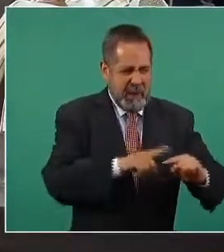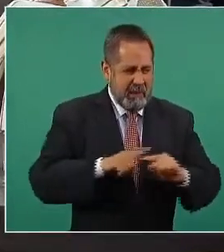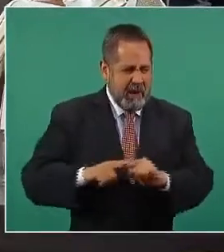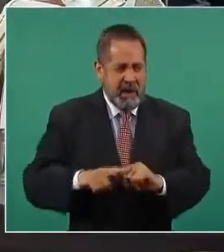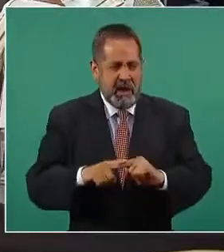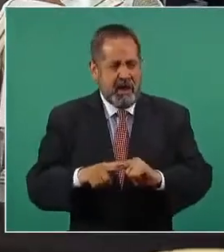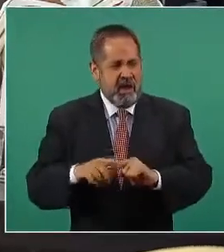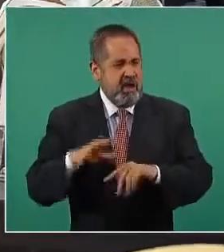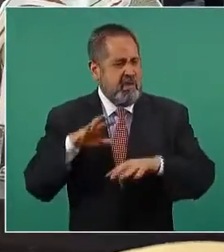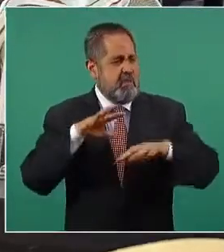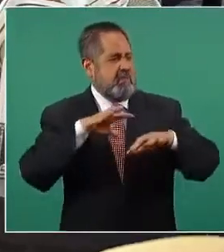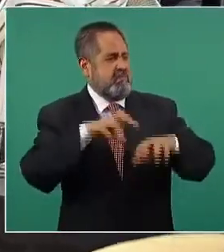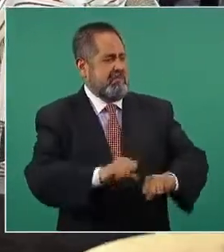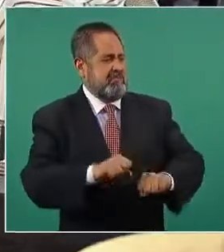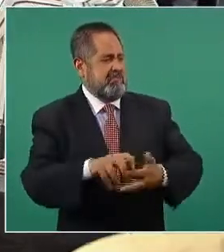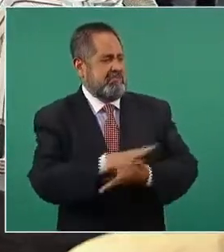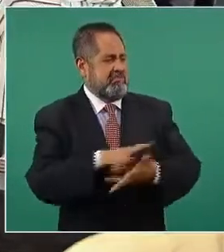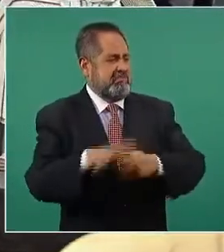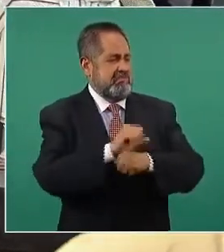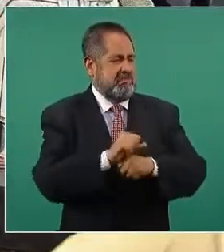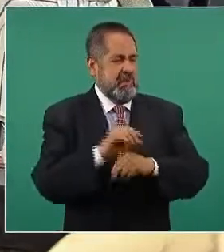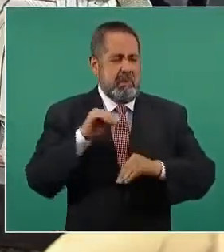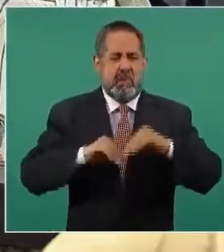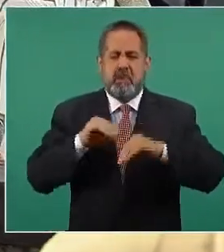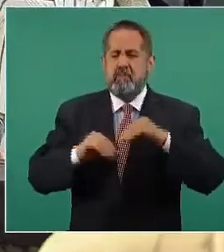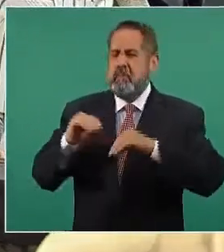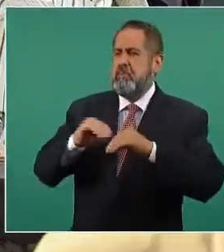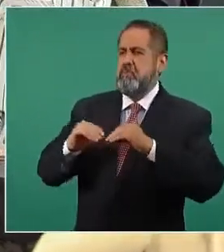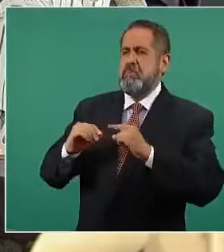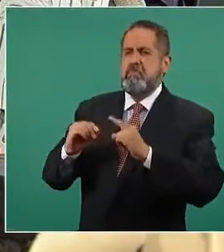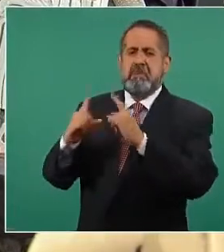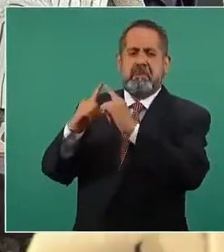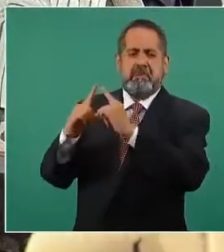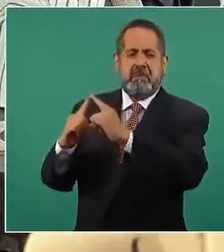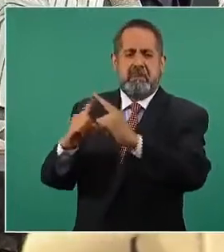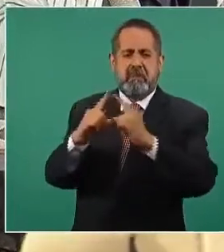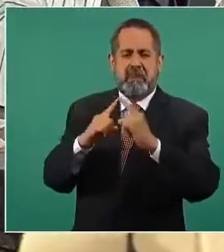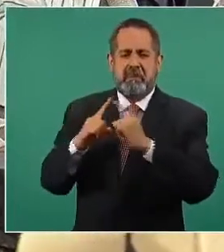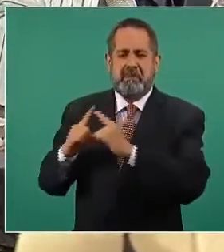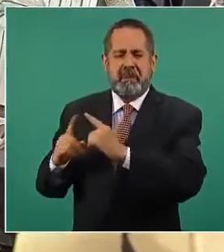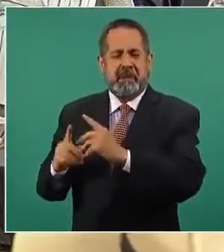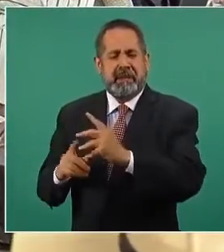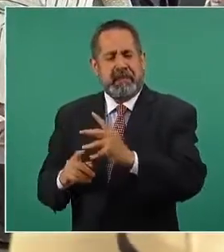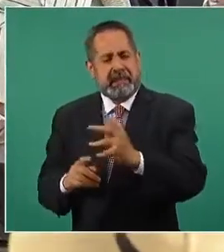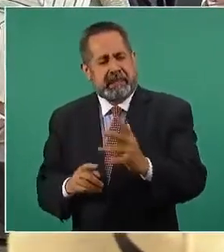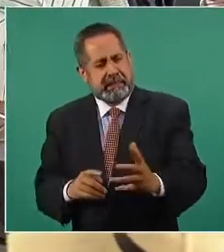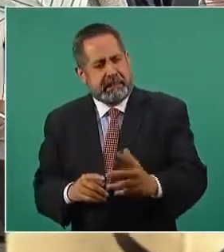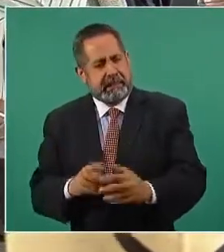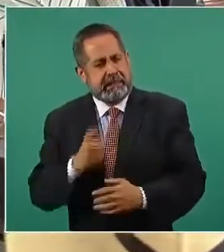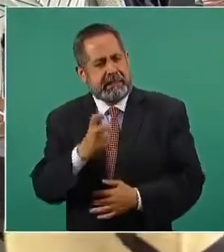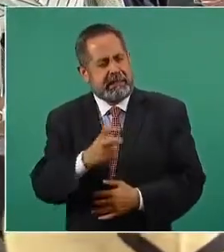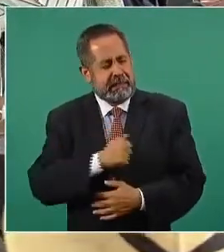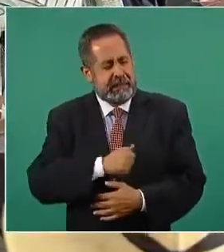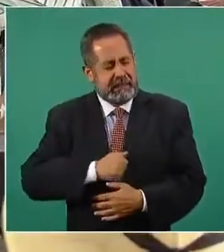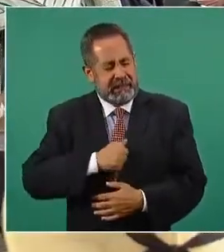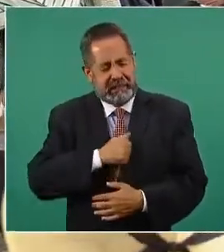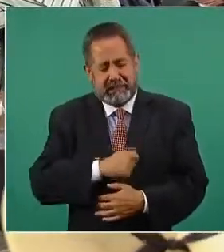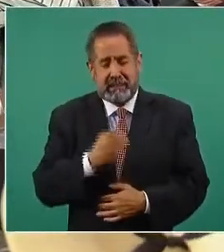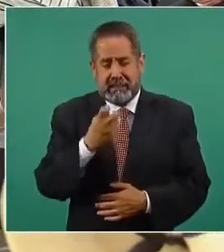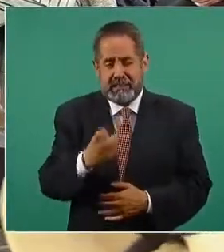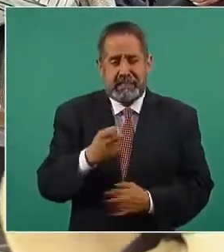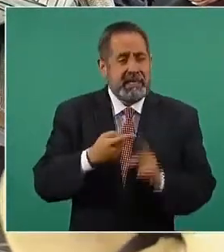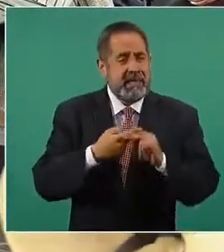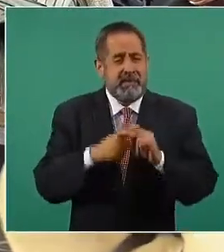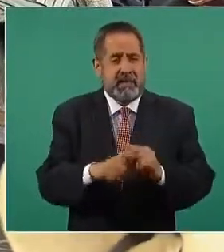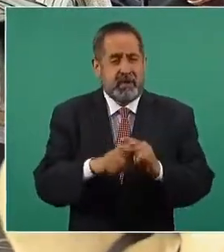para los conquistadores. De esa manera dolorosa, Tenochtitlan empezó a convertirse en